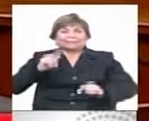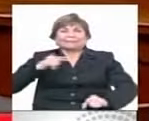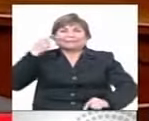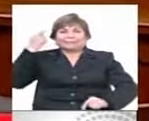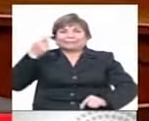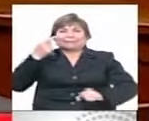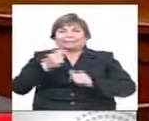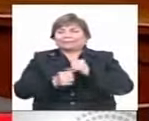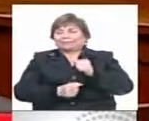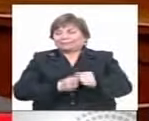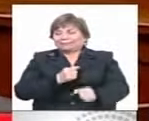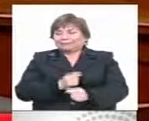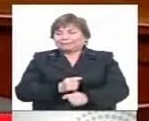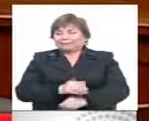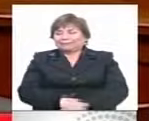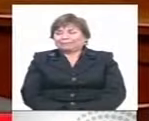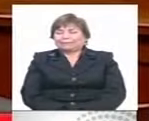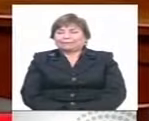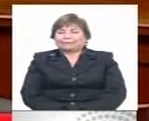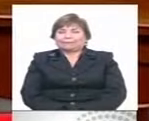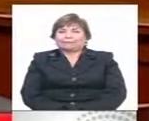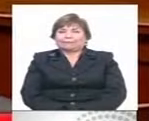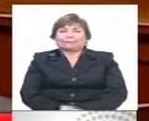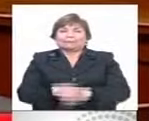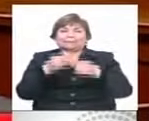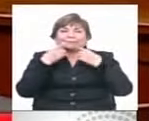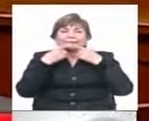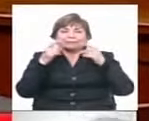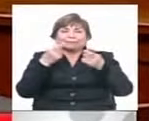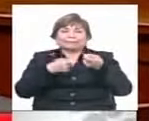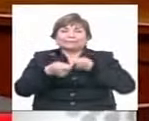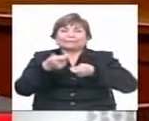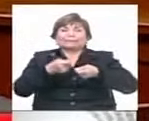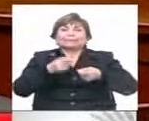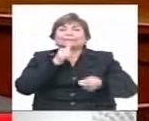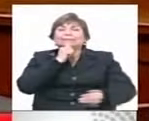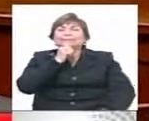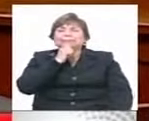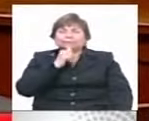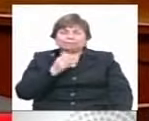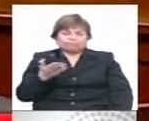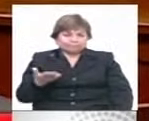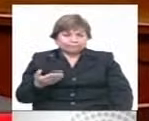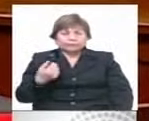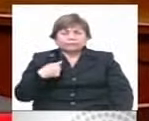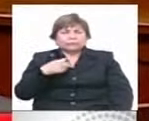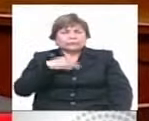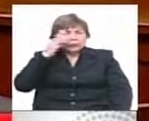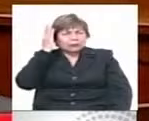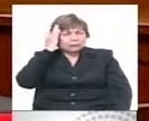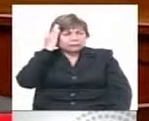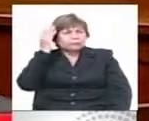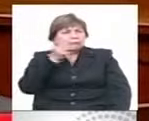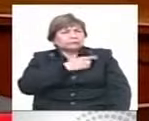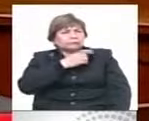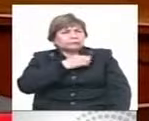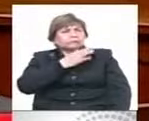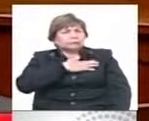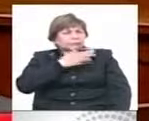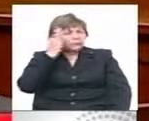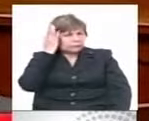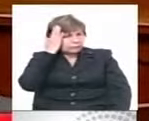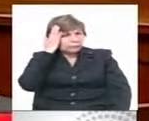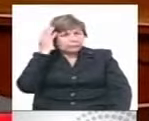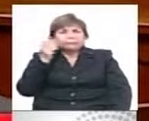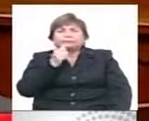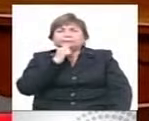año. Promoción de la inversión privada. Somos conscientes de la importancia de la inversión privada para